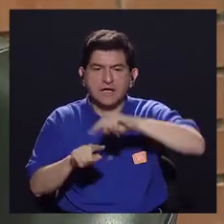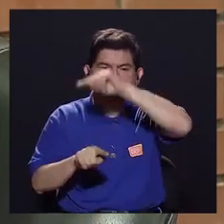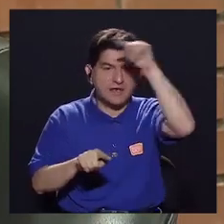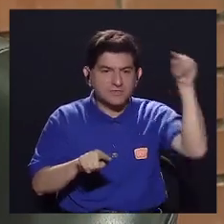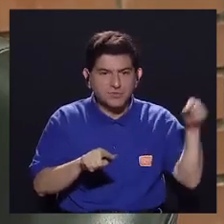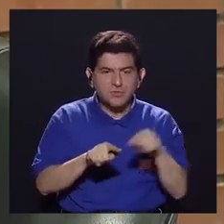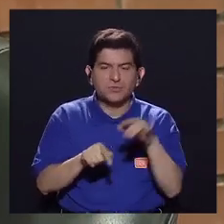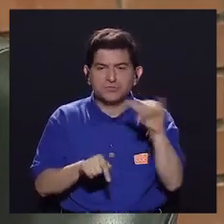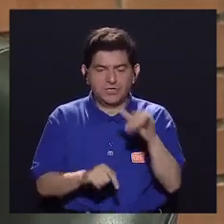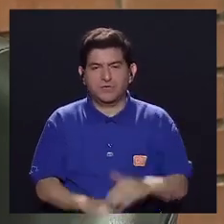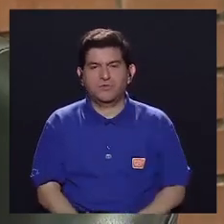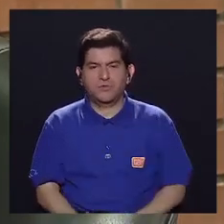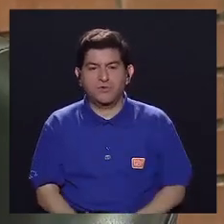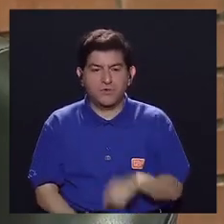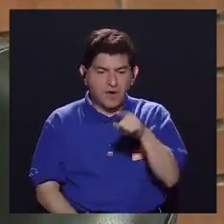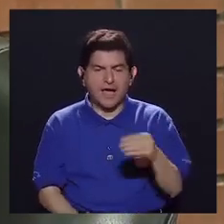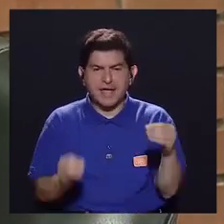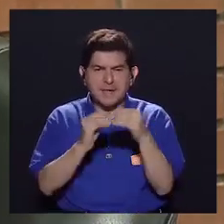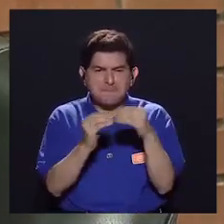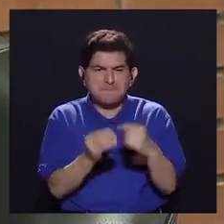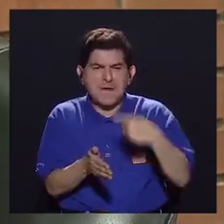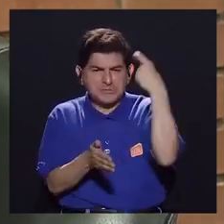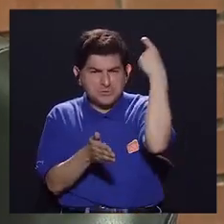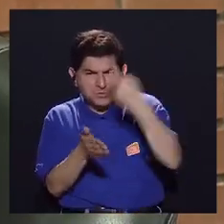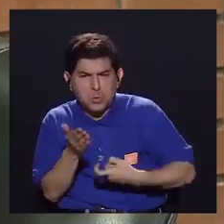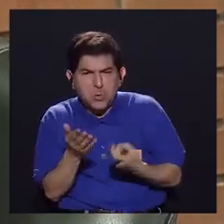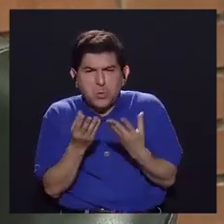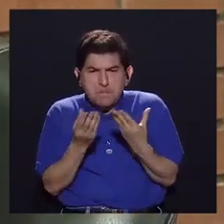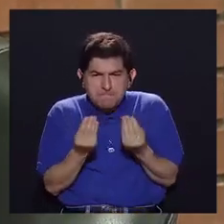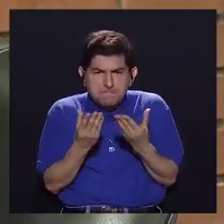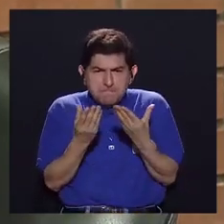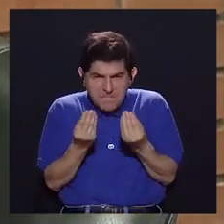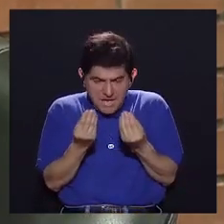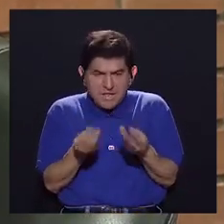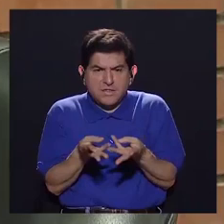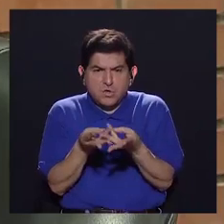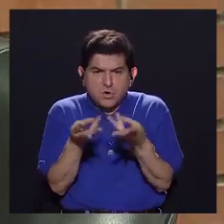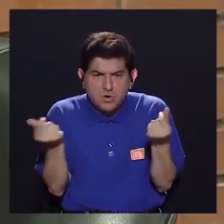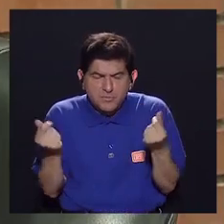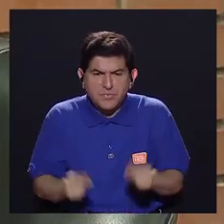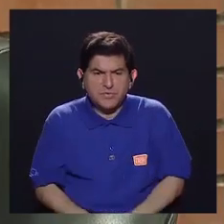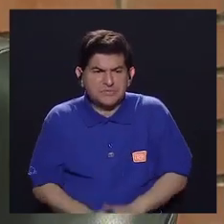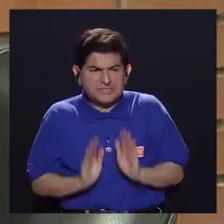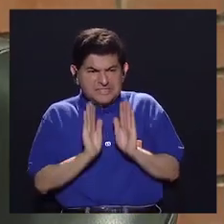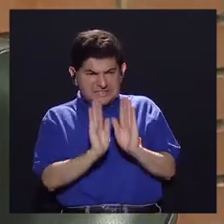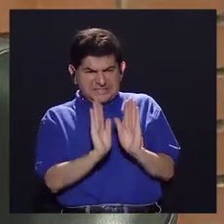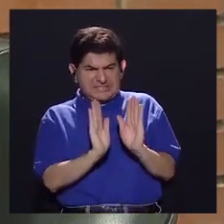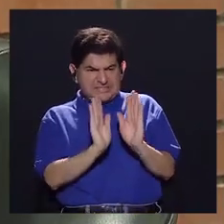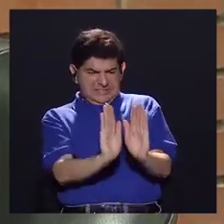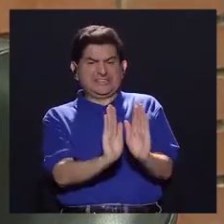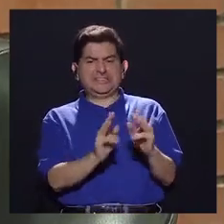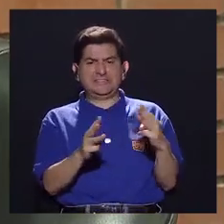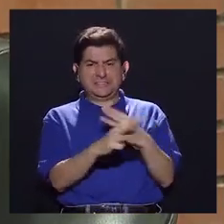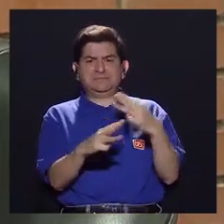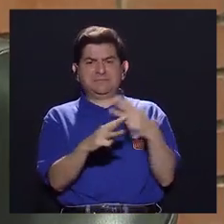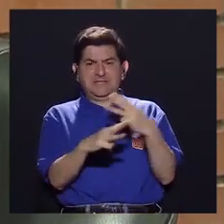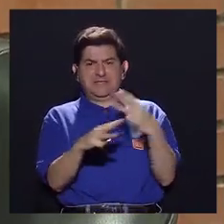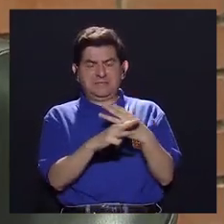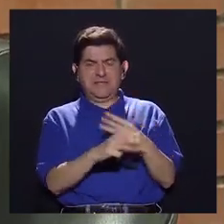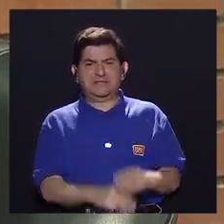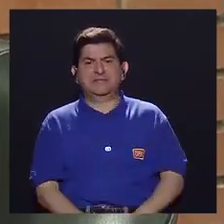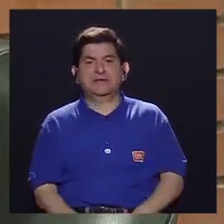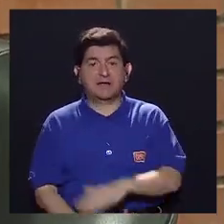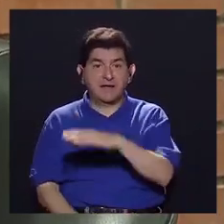son negativas, esto es como un círculo, ¿verdad?, que cada vez va endureciendo más ese temor y va generando más aversión hacia